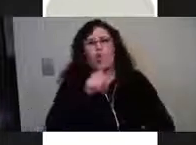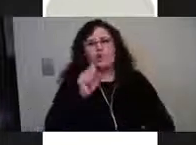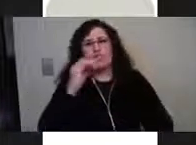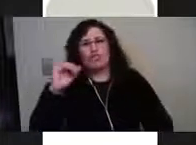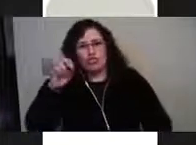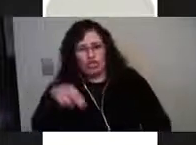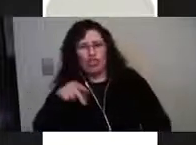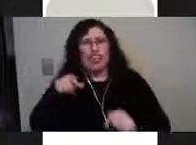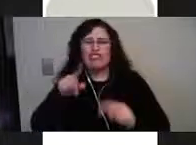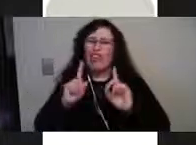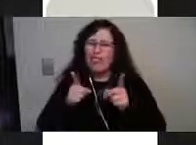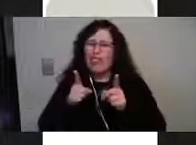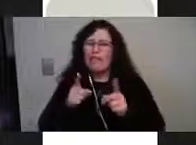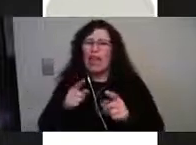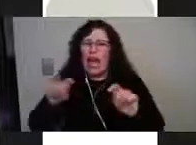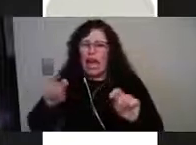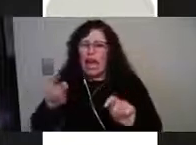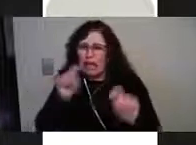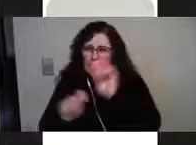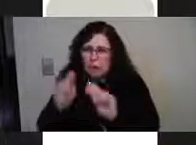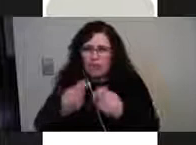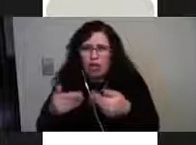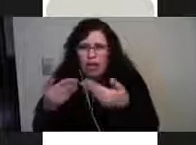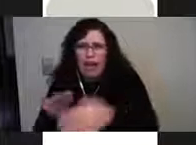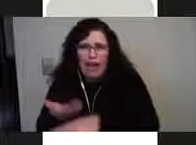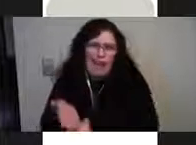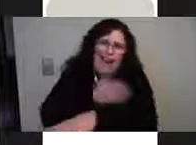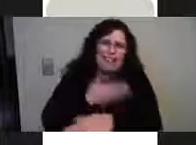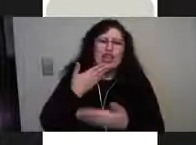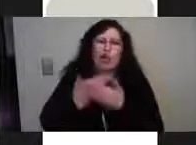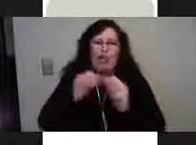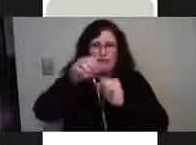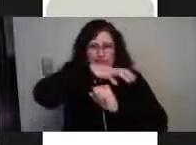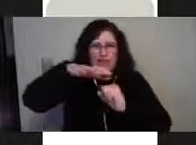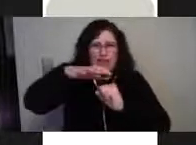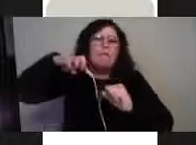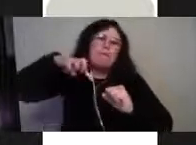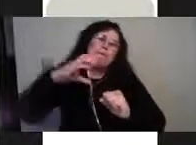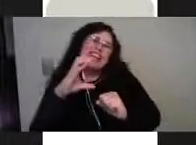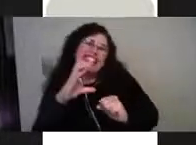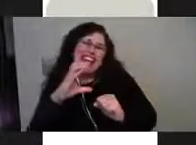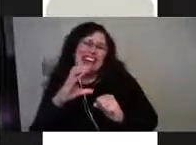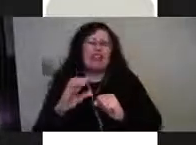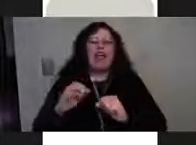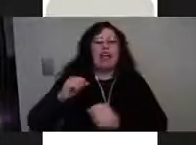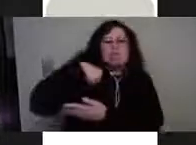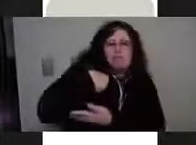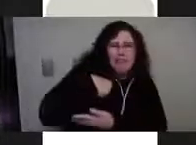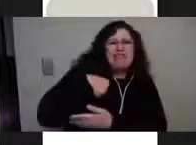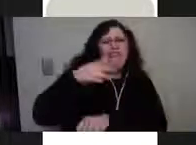etapa inicial, sobre todo en niños con PC espástica, ¿ya? Y tal como les contaba, es la forma que presenta una